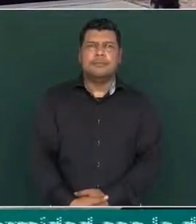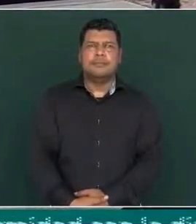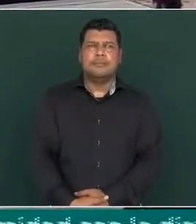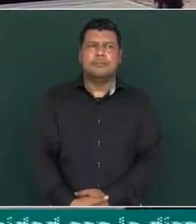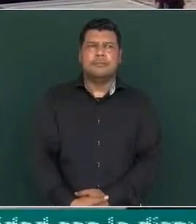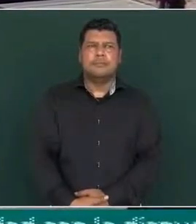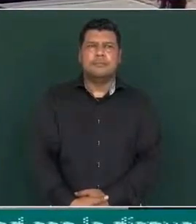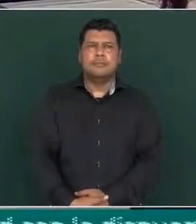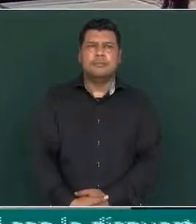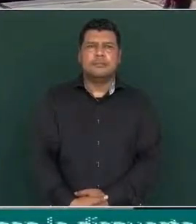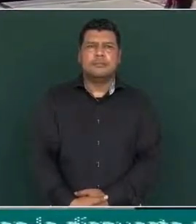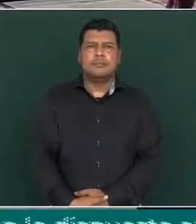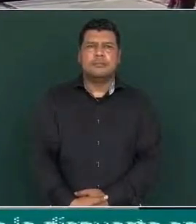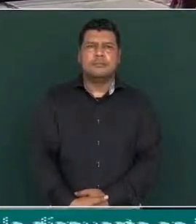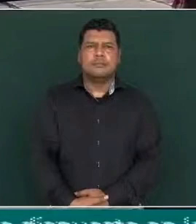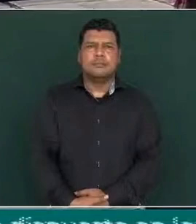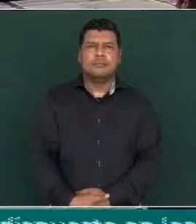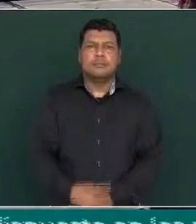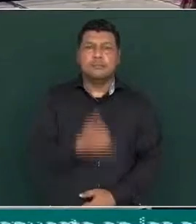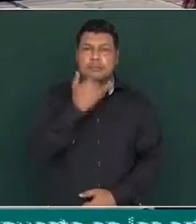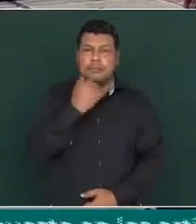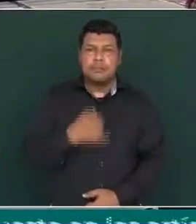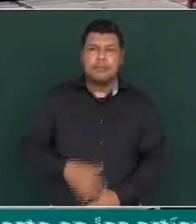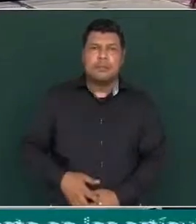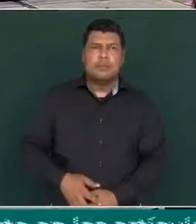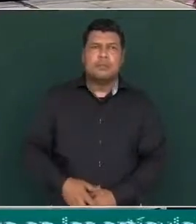No, esa es la otra columna, sí, es